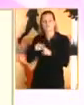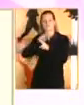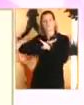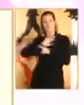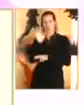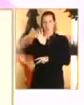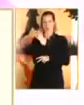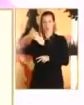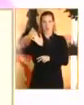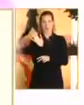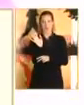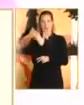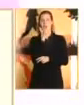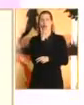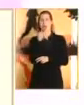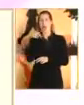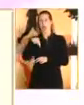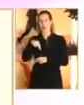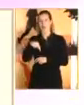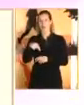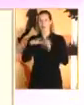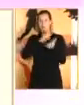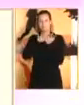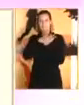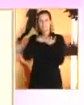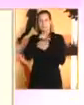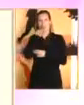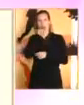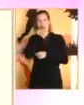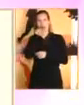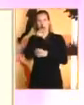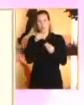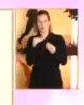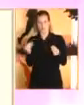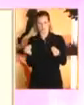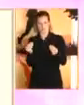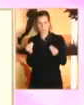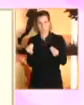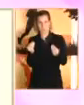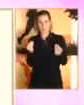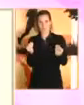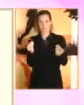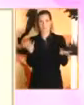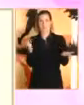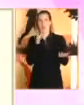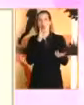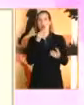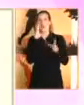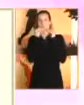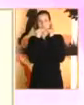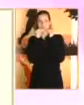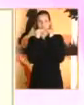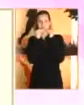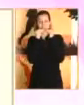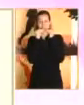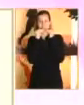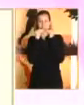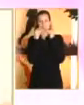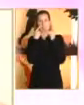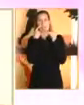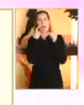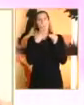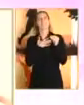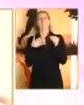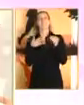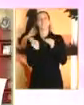él ha estado hablando cuando ha querido venir, que ahora ya no quiere estar con nosotros, pero... O sea, él sí, a ver si quisiera venir y nos